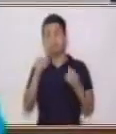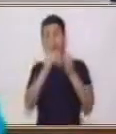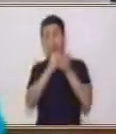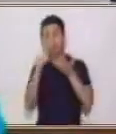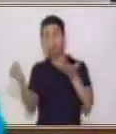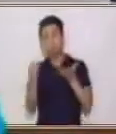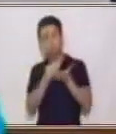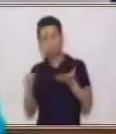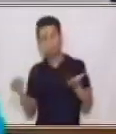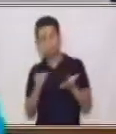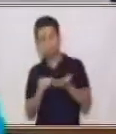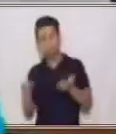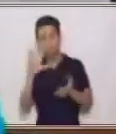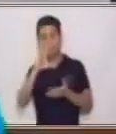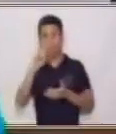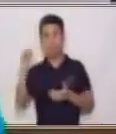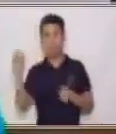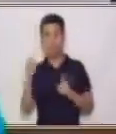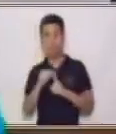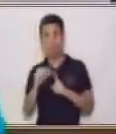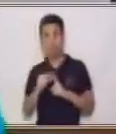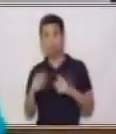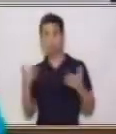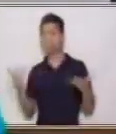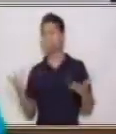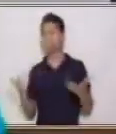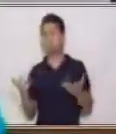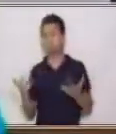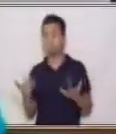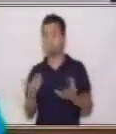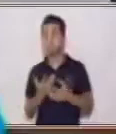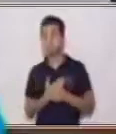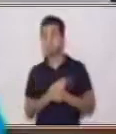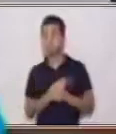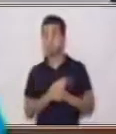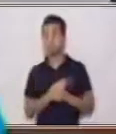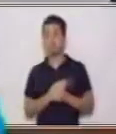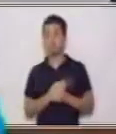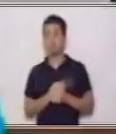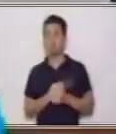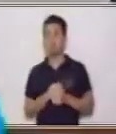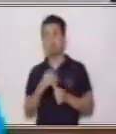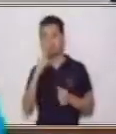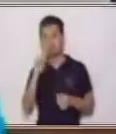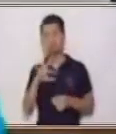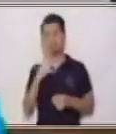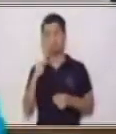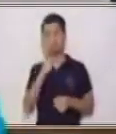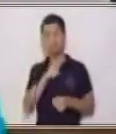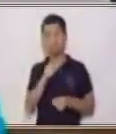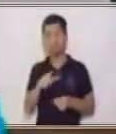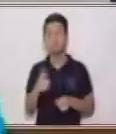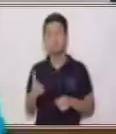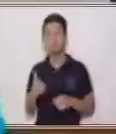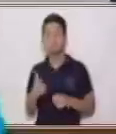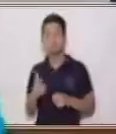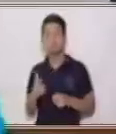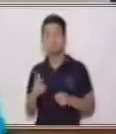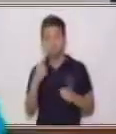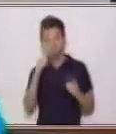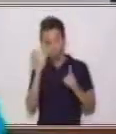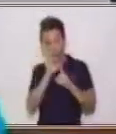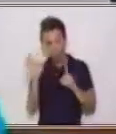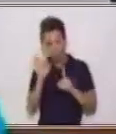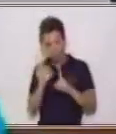pero en sí debes de poner cabal la esencia y la raíz de lo que quieres dar a conocer, porque si no, en esas 500 palabras solo se van a